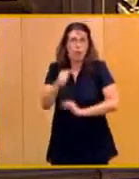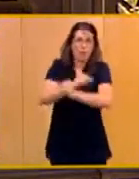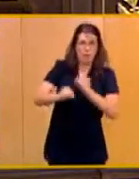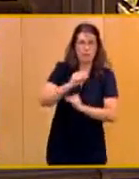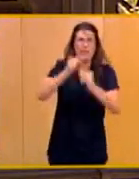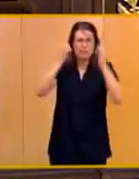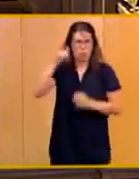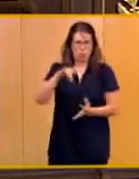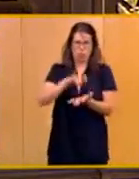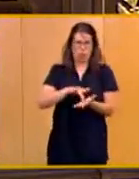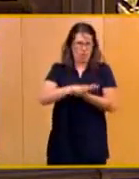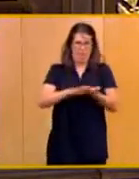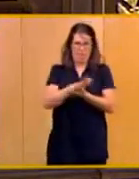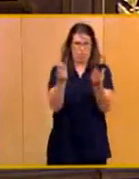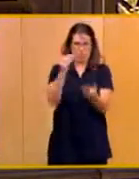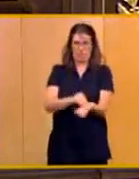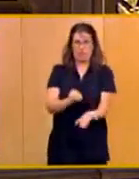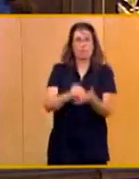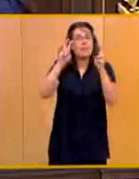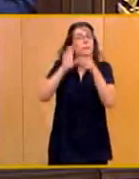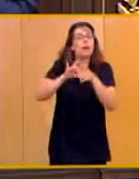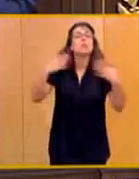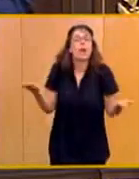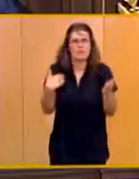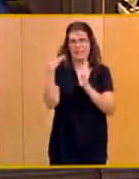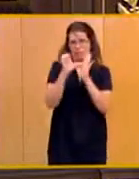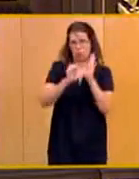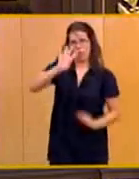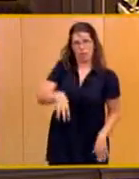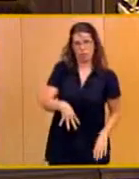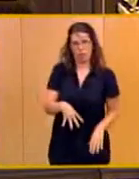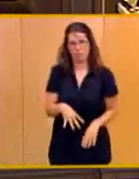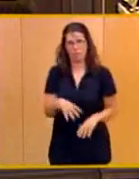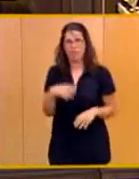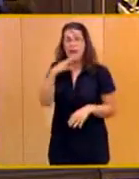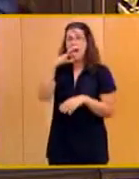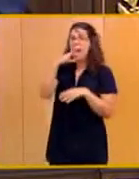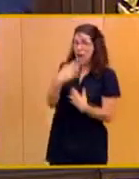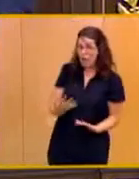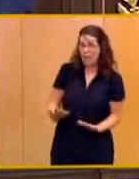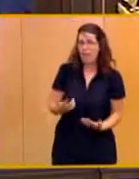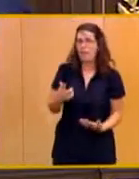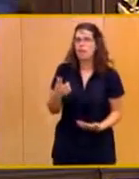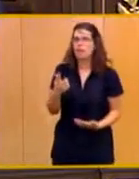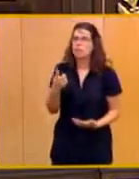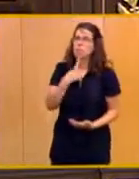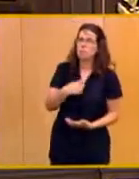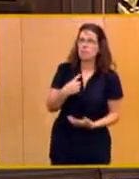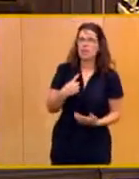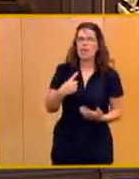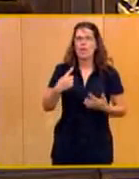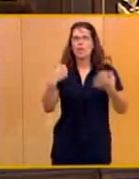hoy, el Estatut de Cataluña. Ahora viene a decir que hay que hacer una llamada a